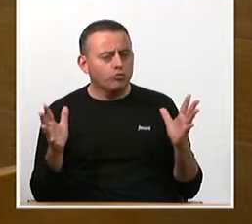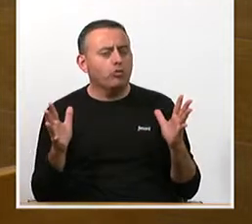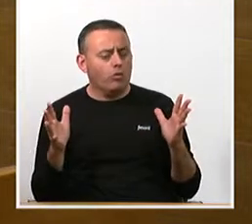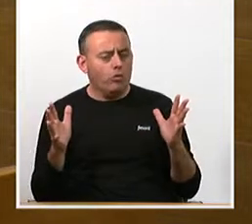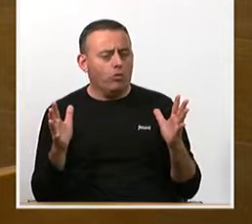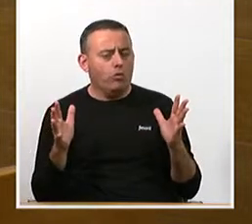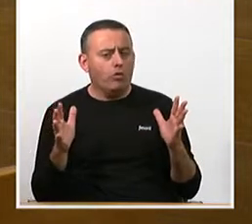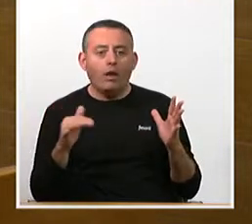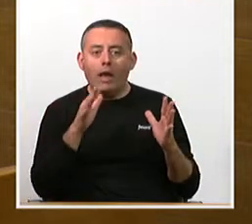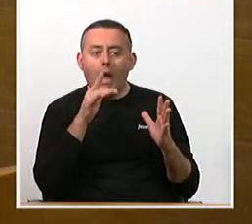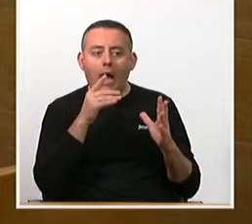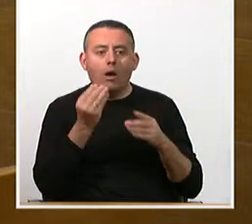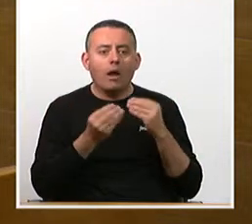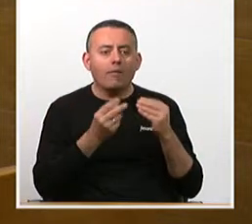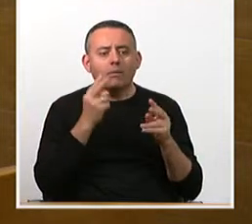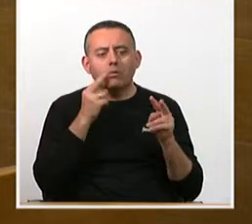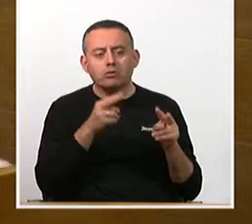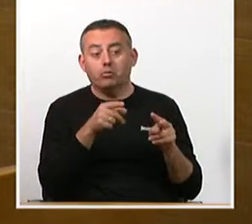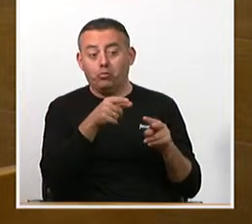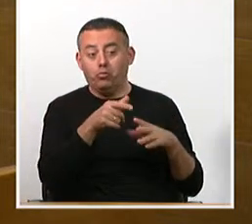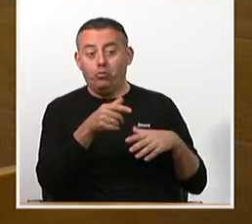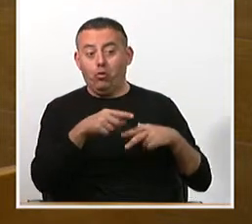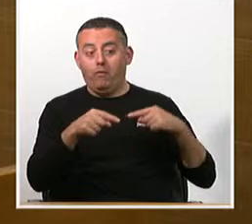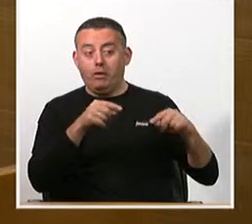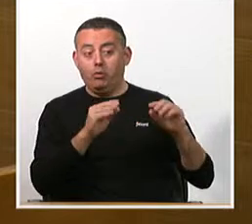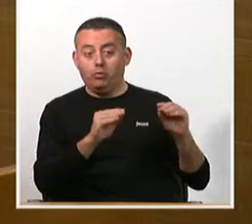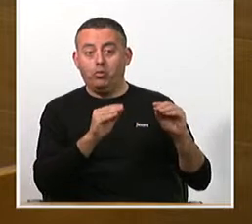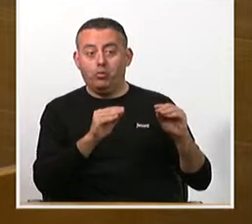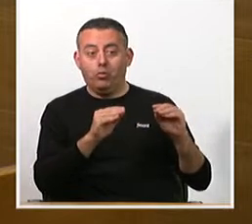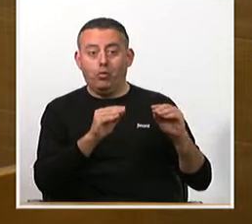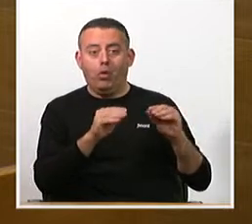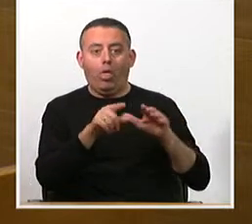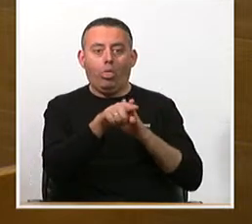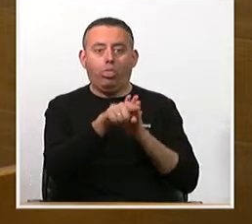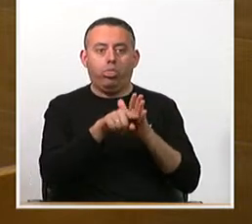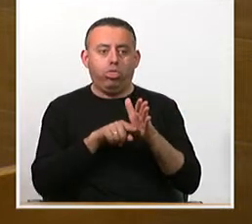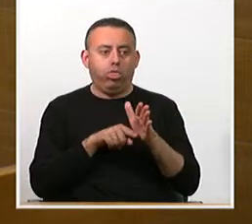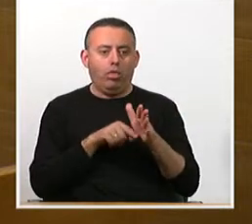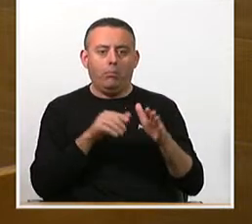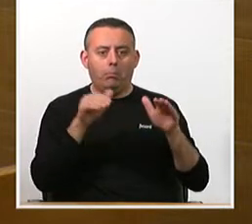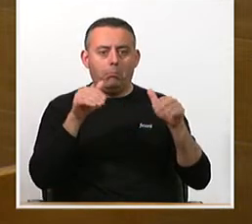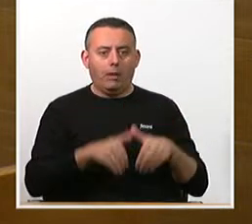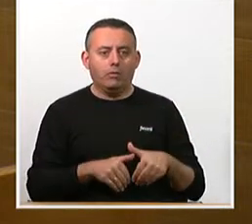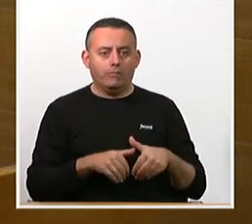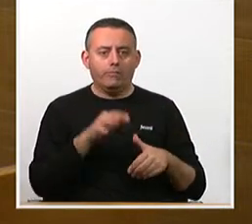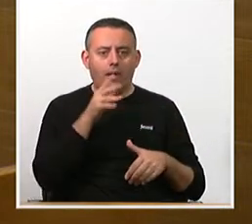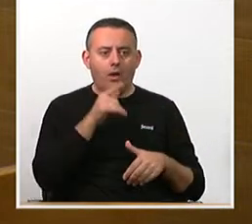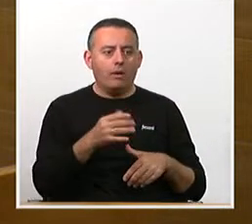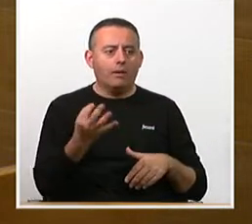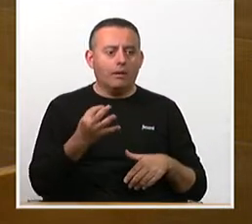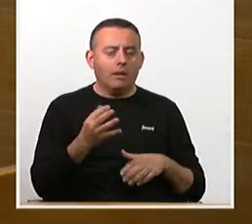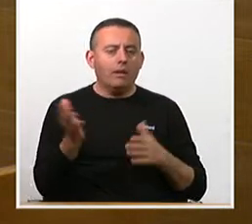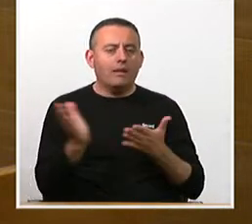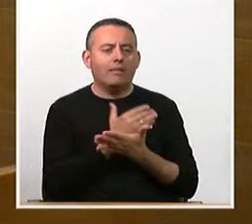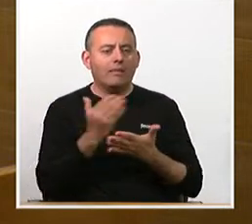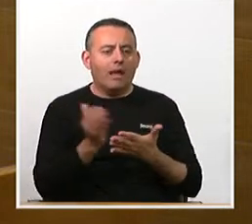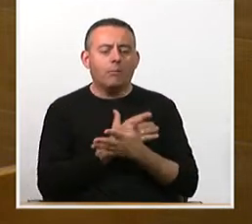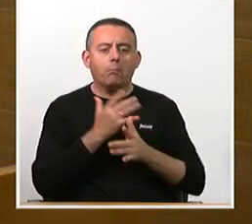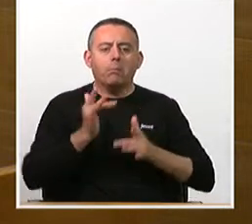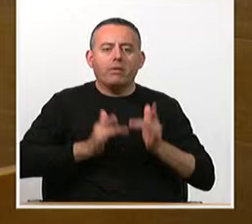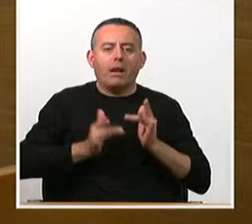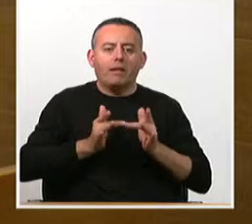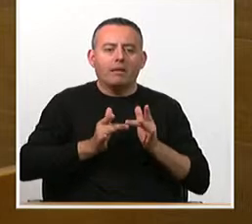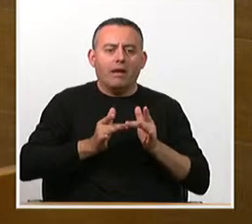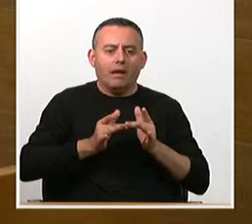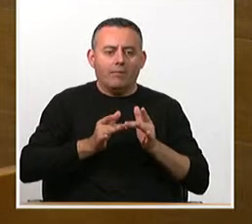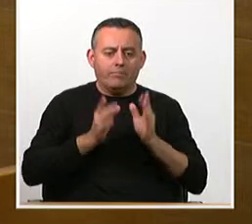retrocesos desde que están ustedes en el gobierno con carriles bicicleta que desaparecen con zonas de bajas emisiones que